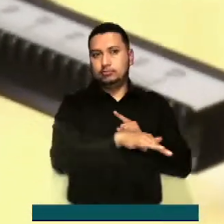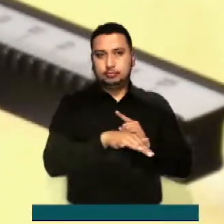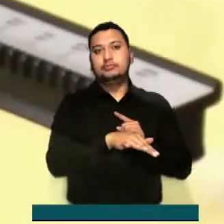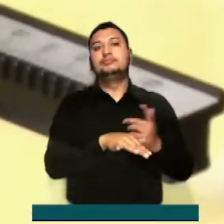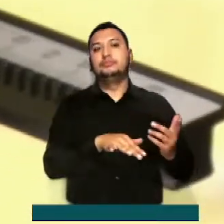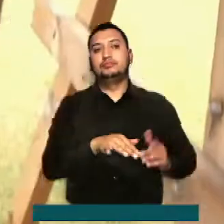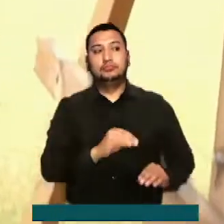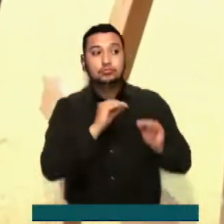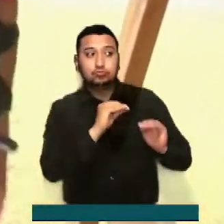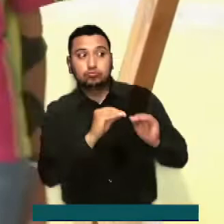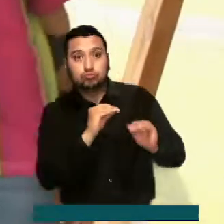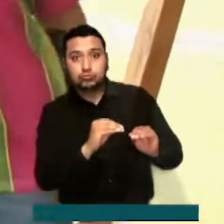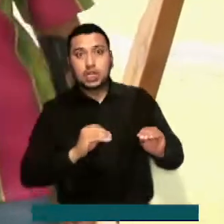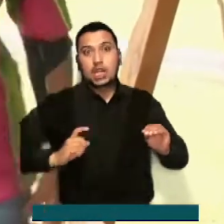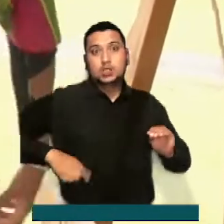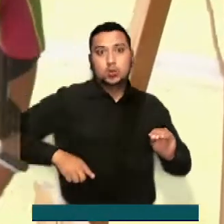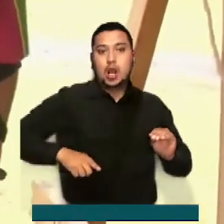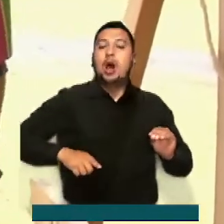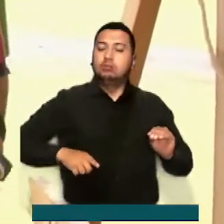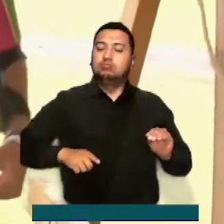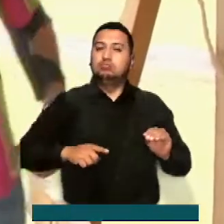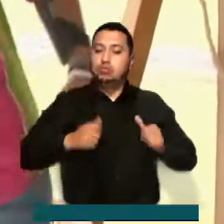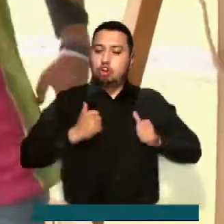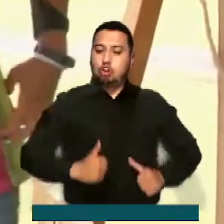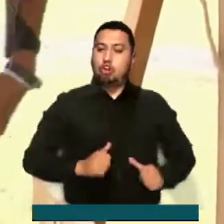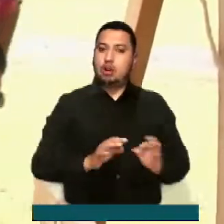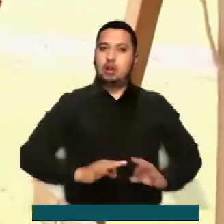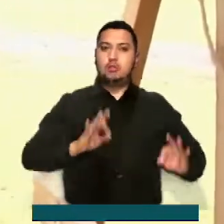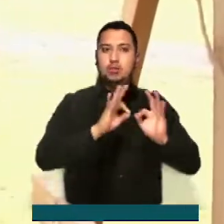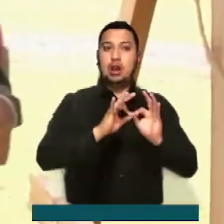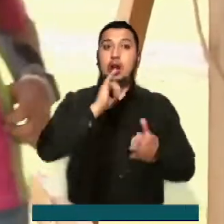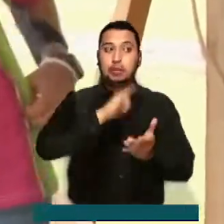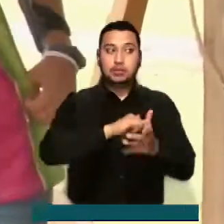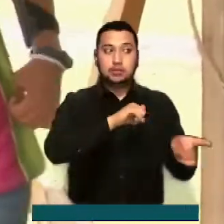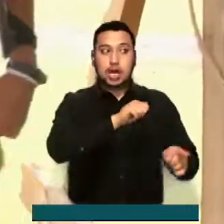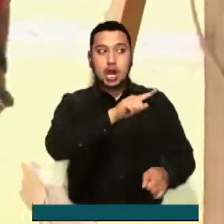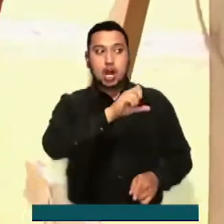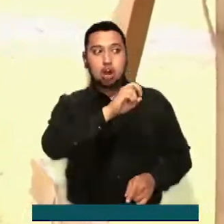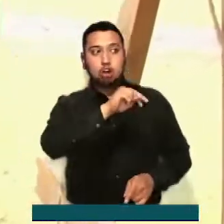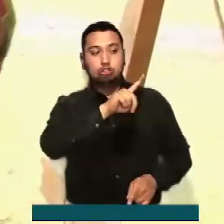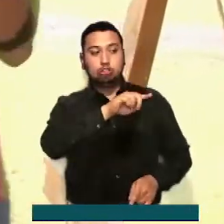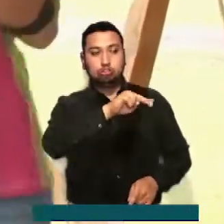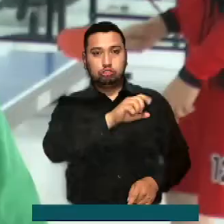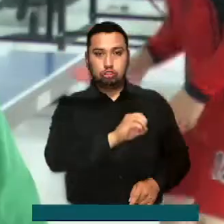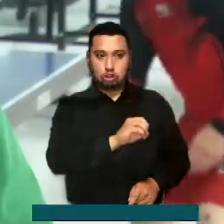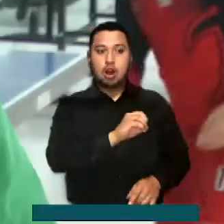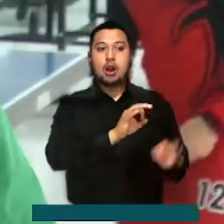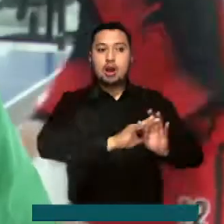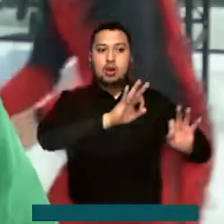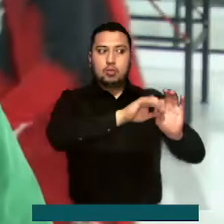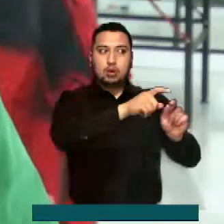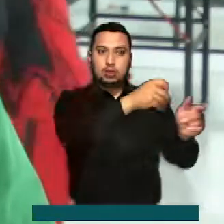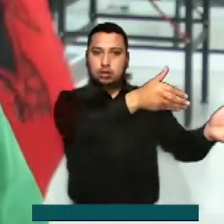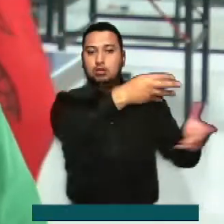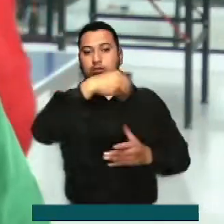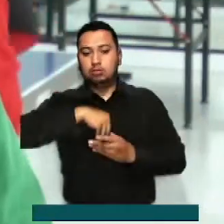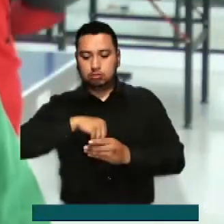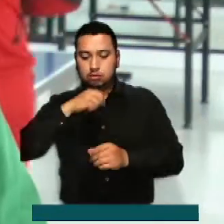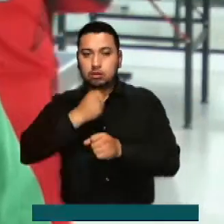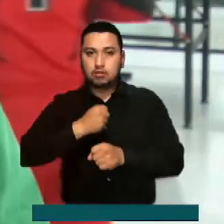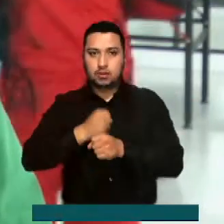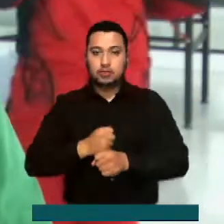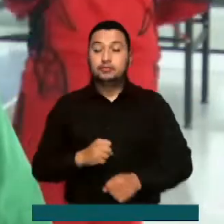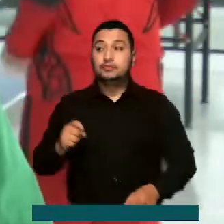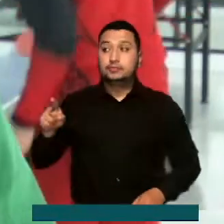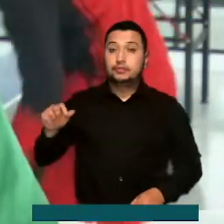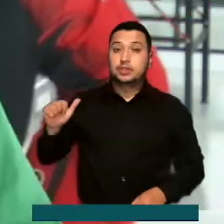premisa que personas como alonso hagan parte de los grupos de trabajo alonso viene a una inclusión laboral